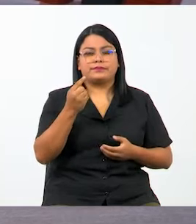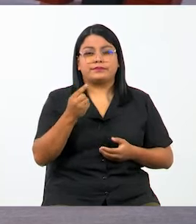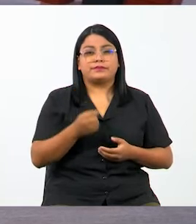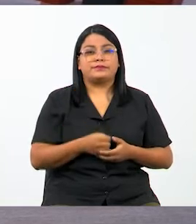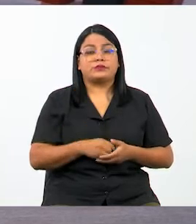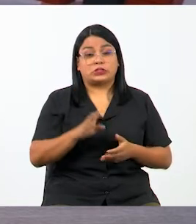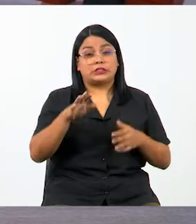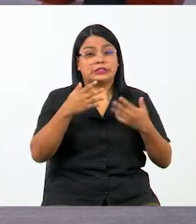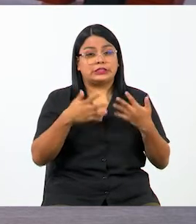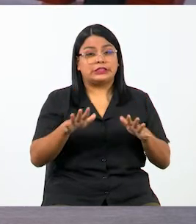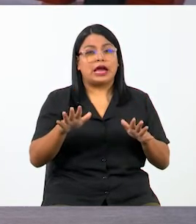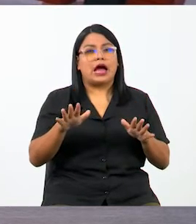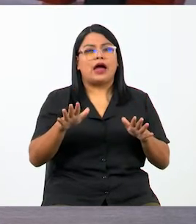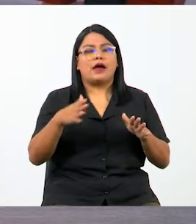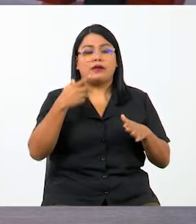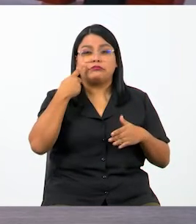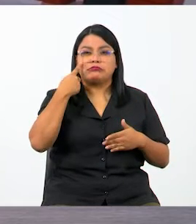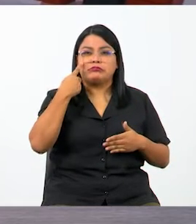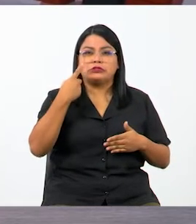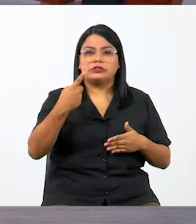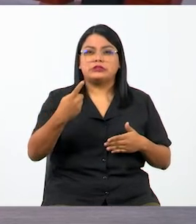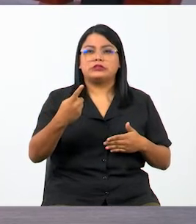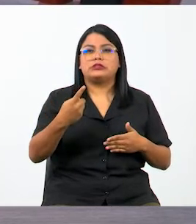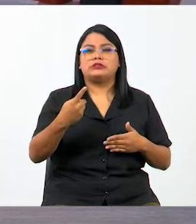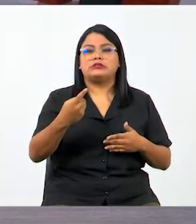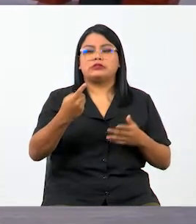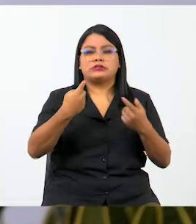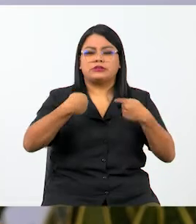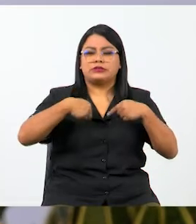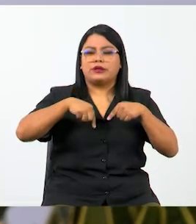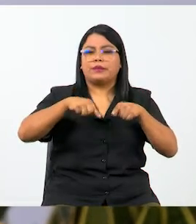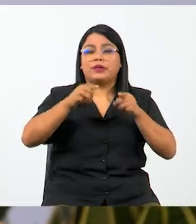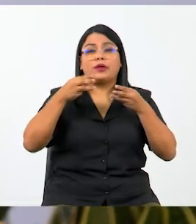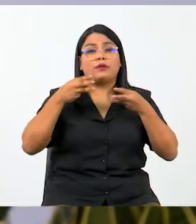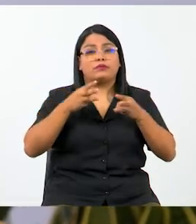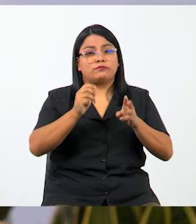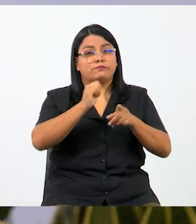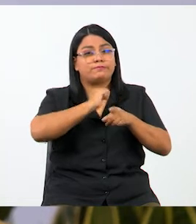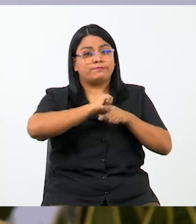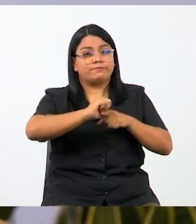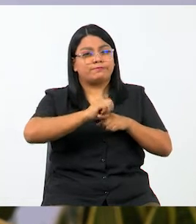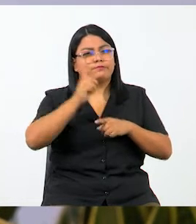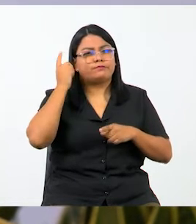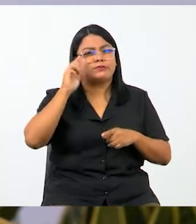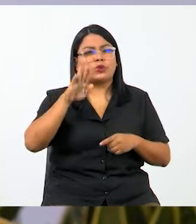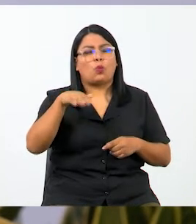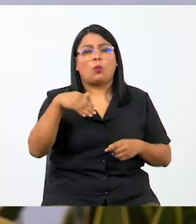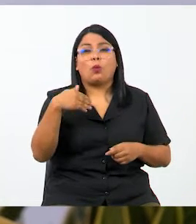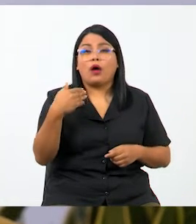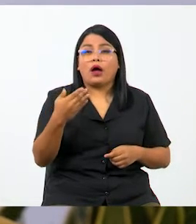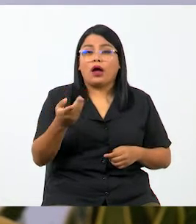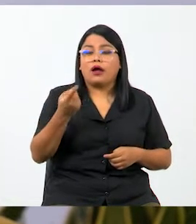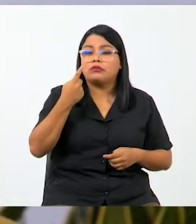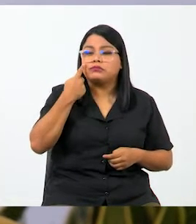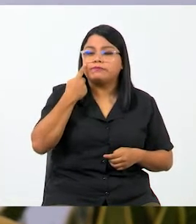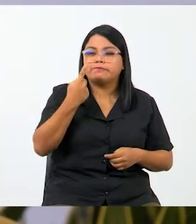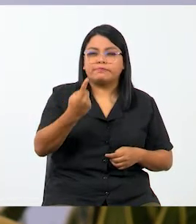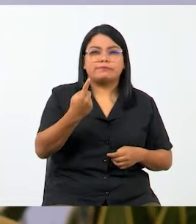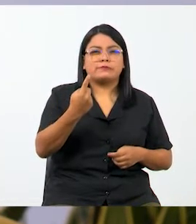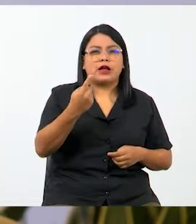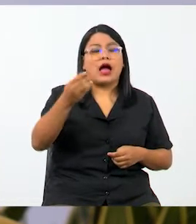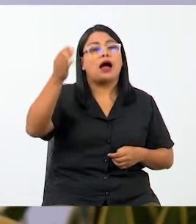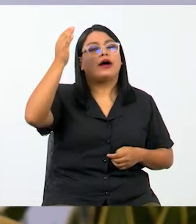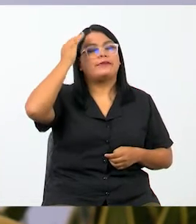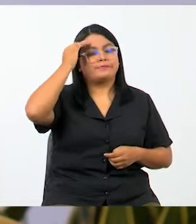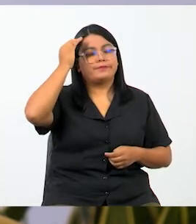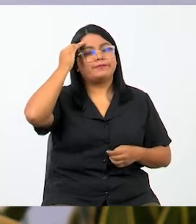detenidamente estos lineamientos para nuestra práctica docente es una sección en donde conoceremos a detalle cada